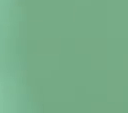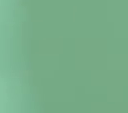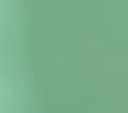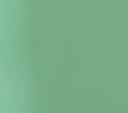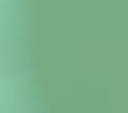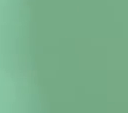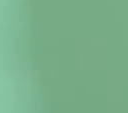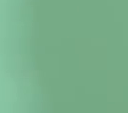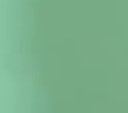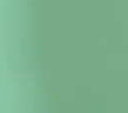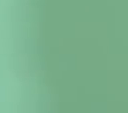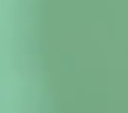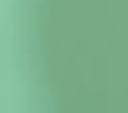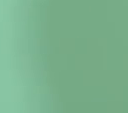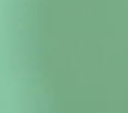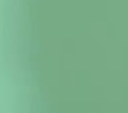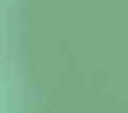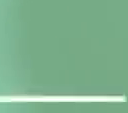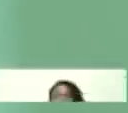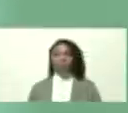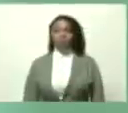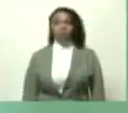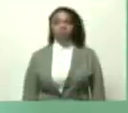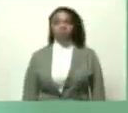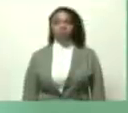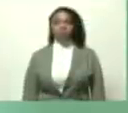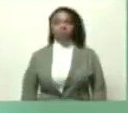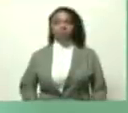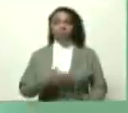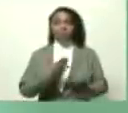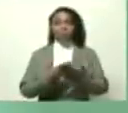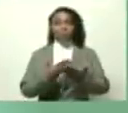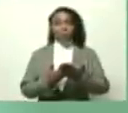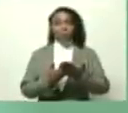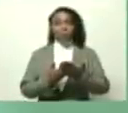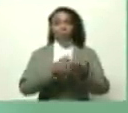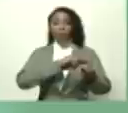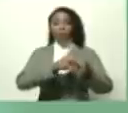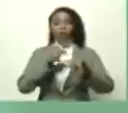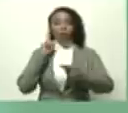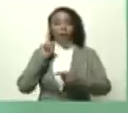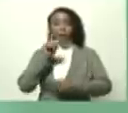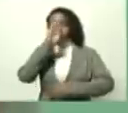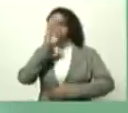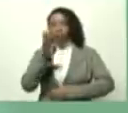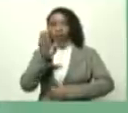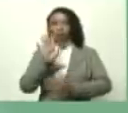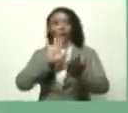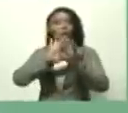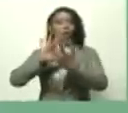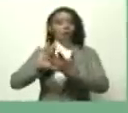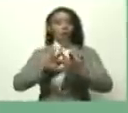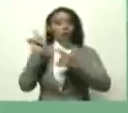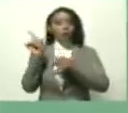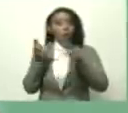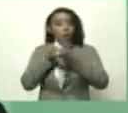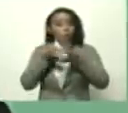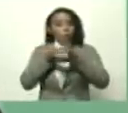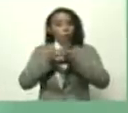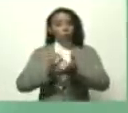Ahí está. Testimonios voluntarios de dos personas directamente involucradas con estas bandas